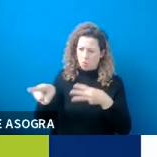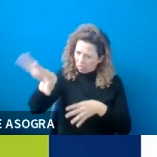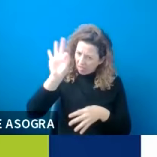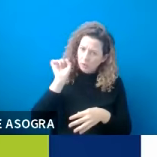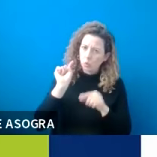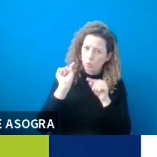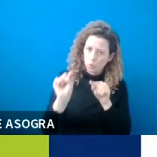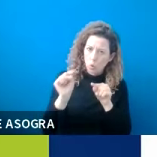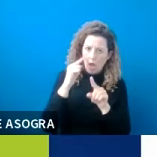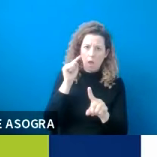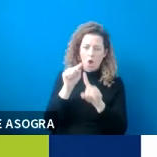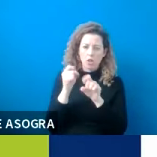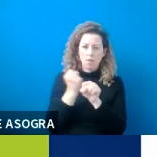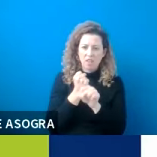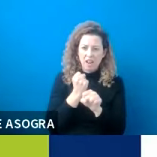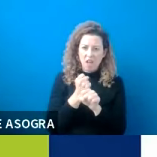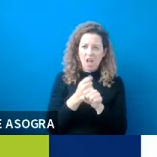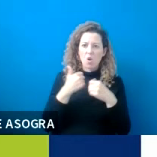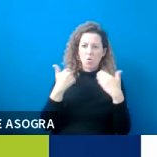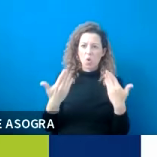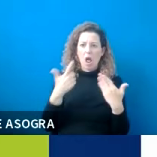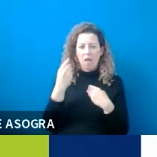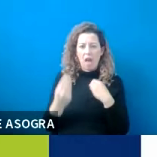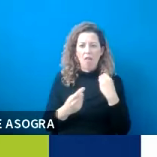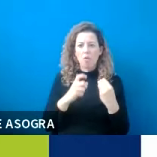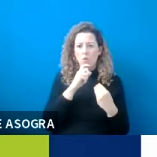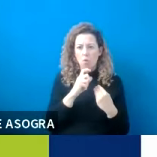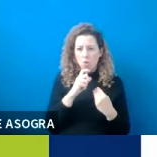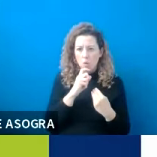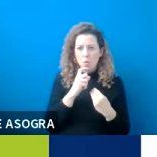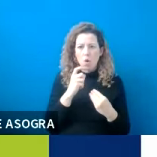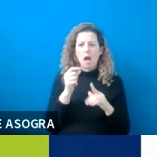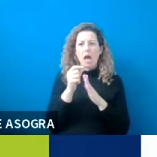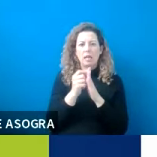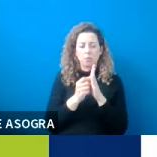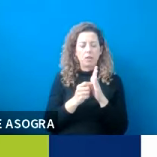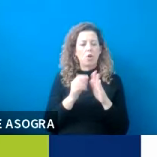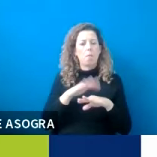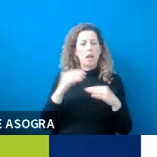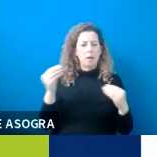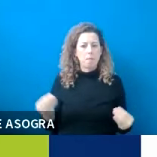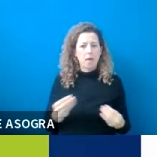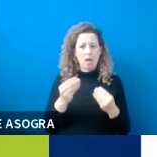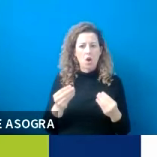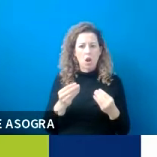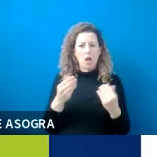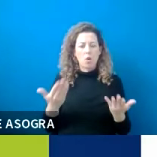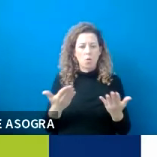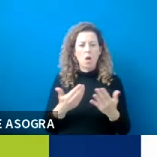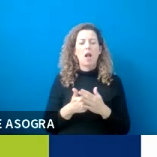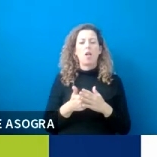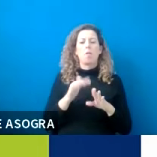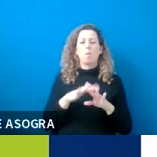sobre los objetivos a trabajar, sobre qué aspectos a mejorar en el funcionamiento del día a día, qué aspectos para estimular de manera